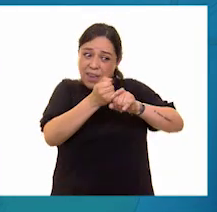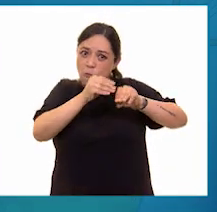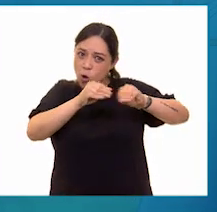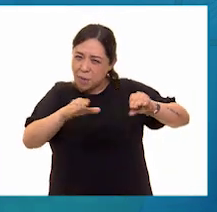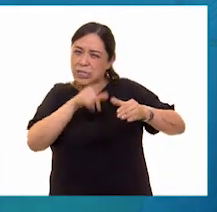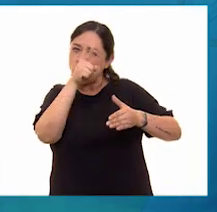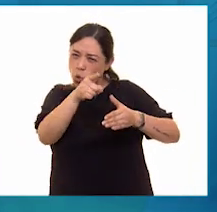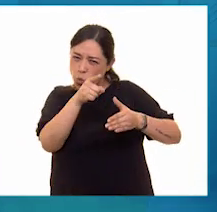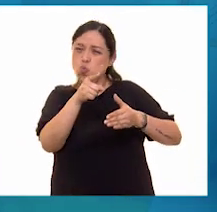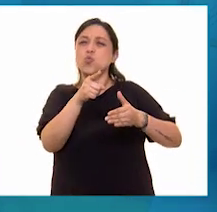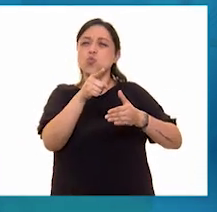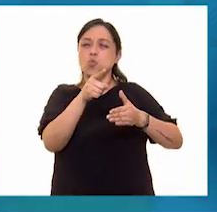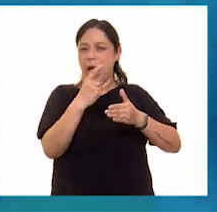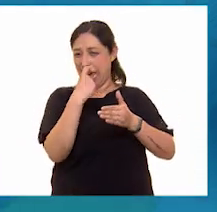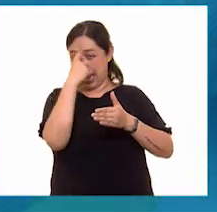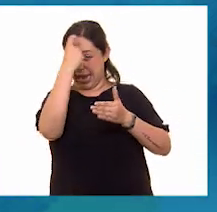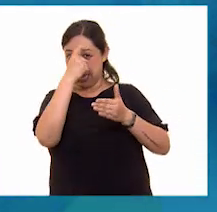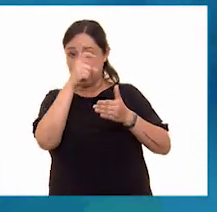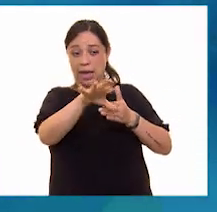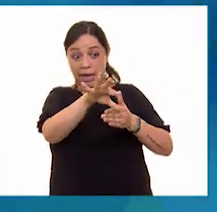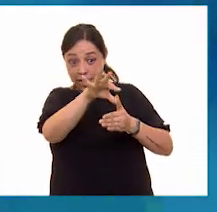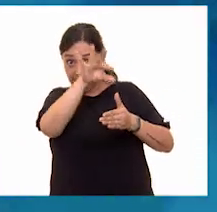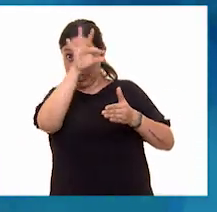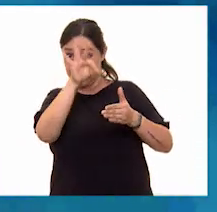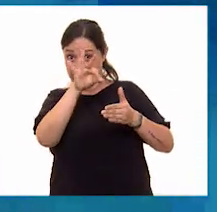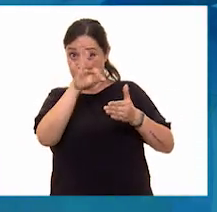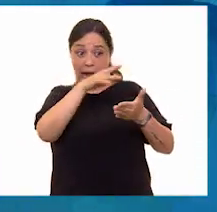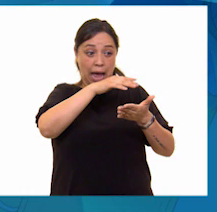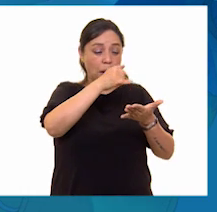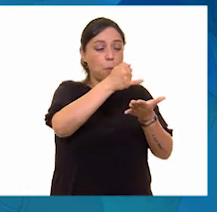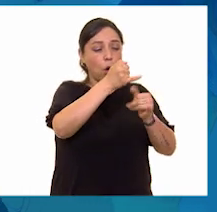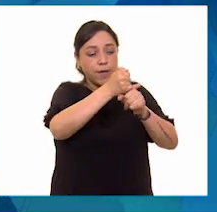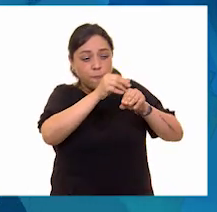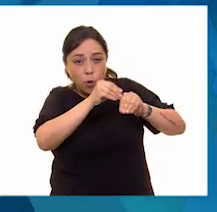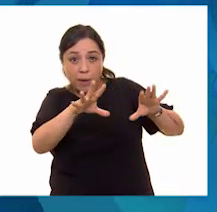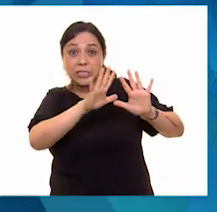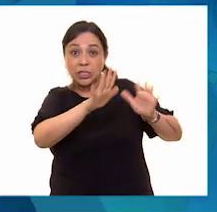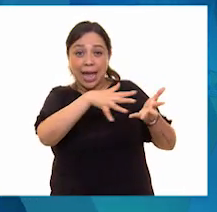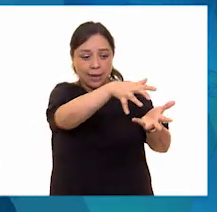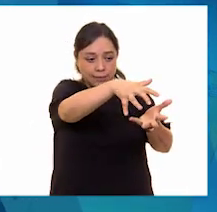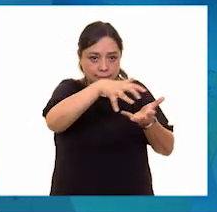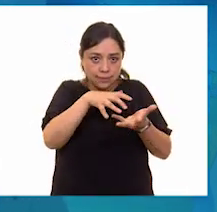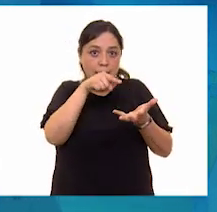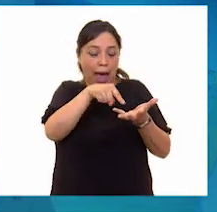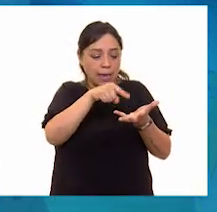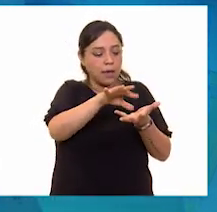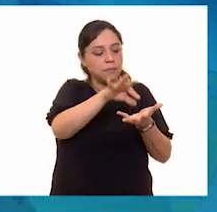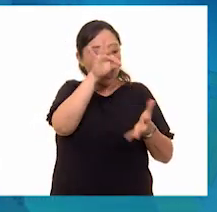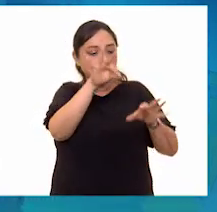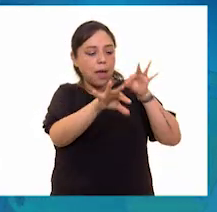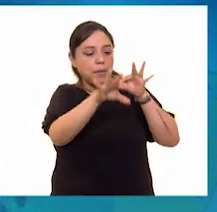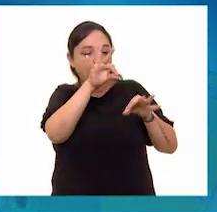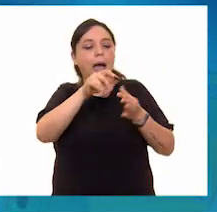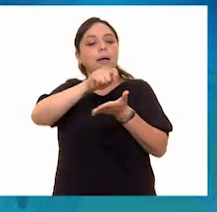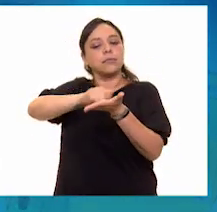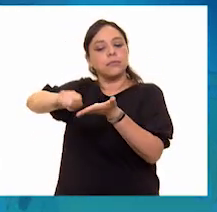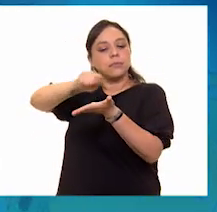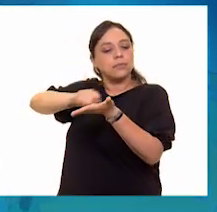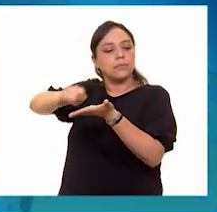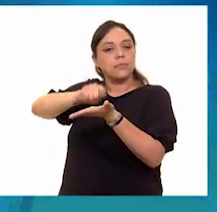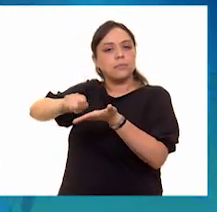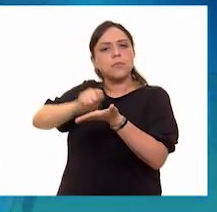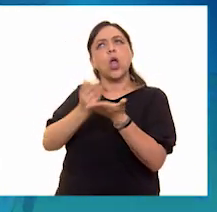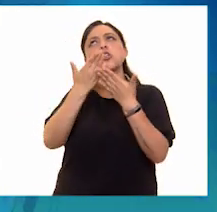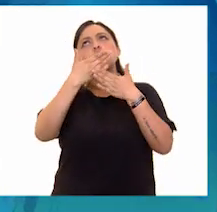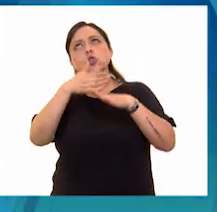que encontraron sobre su autor elegido, escriban un texto que incluya datos y comentarios acerca de su obra. ¿Qué